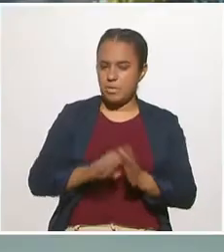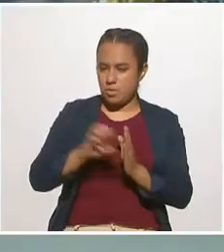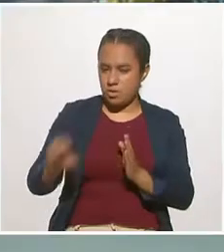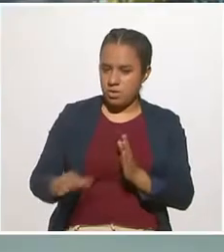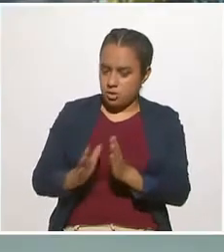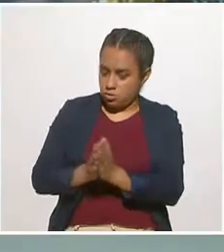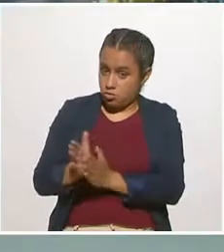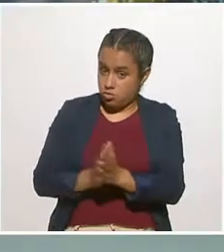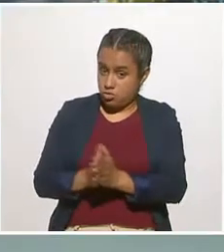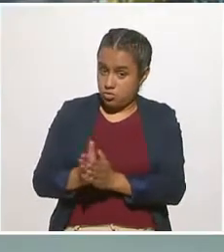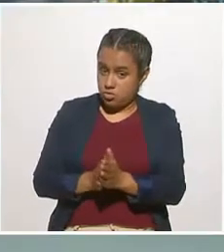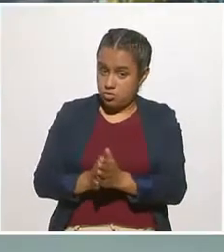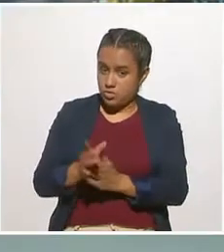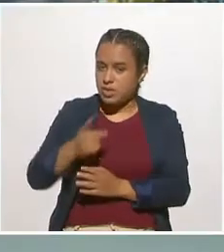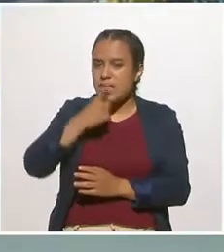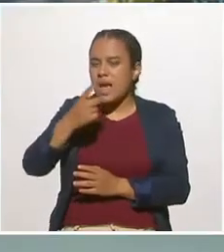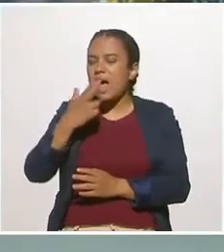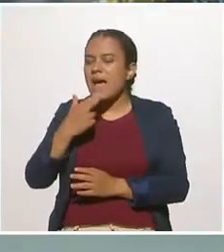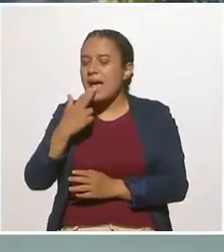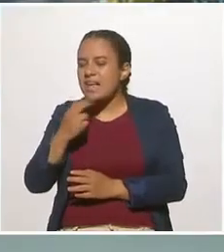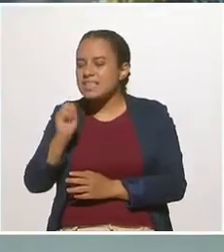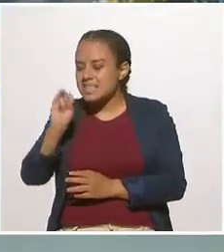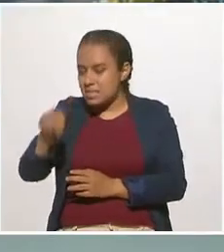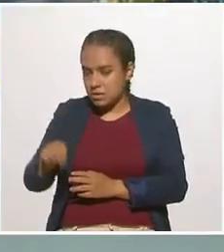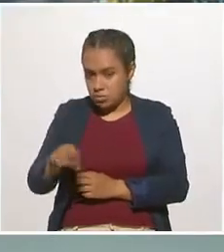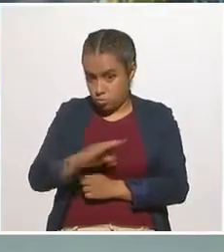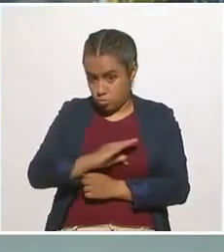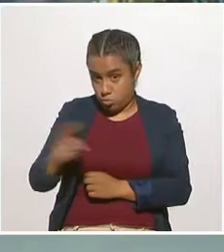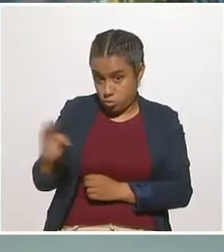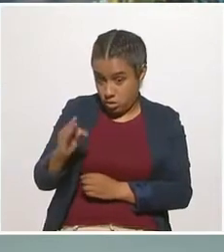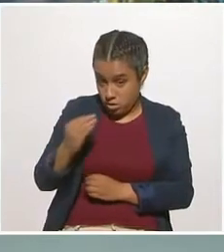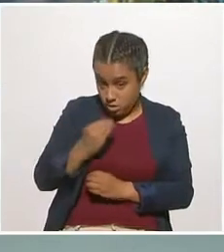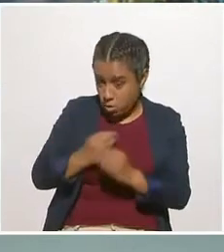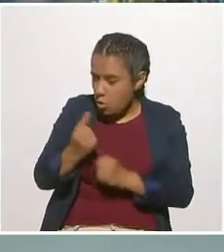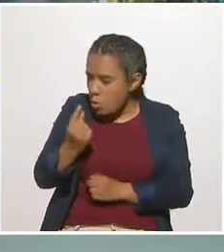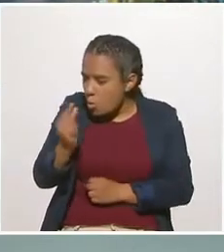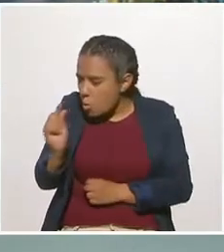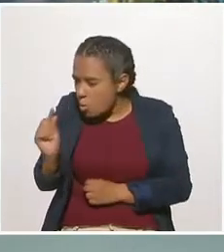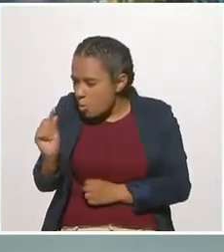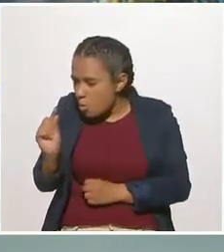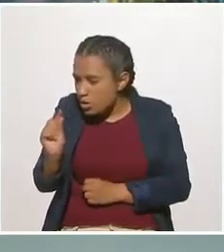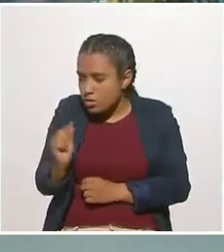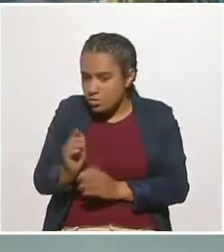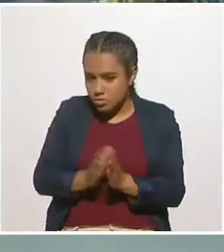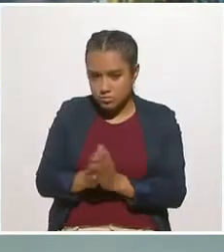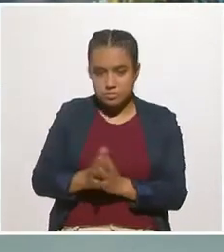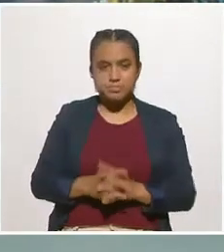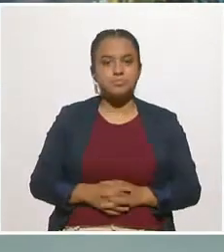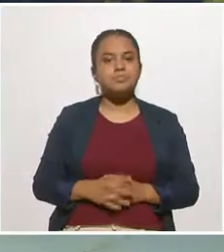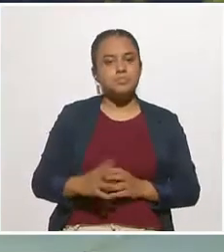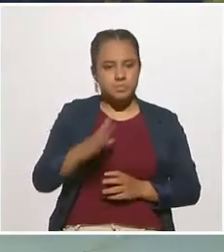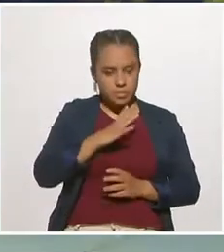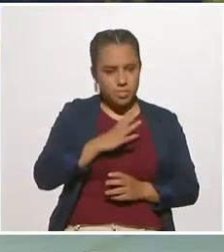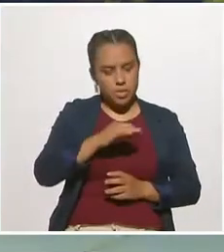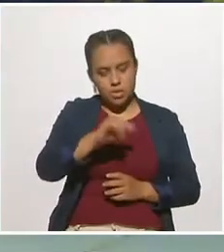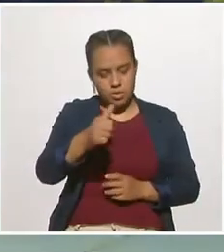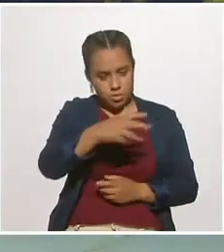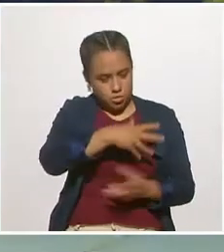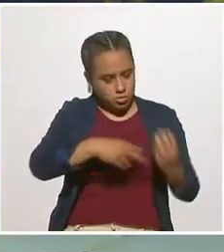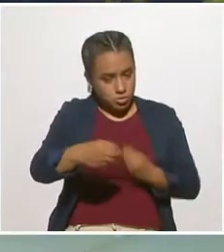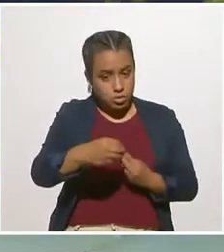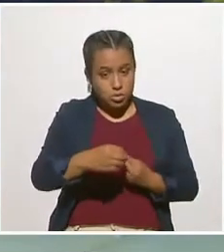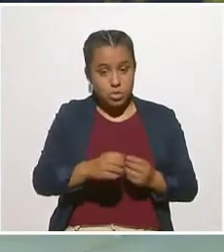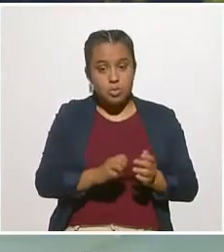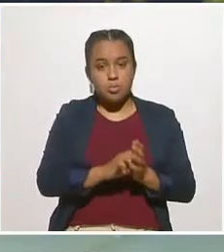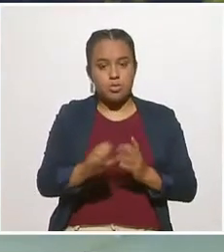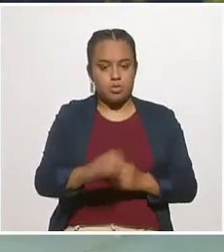en azúcar y todo, ¿nos podemos dar ese lujo de comer un poquito de ese chocolate? Hay opciones, incluso tan solo está el cacao,